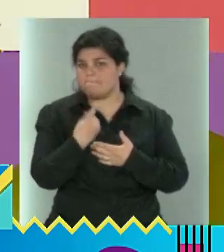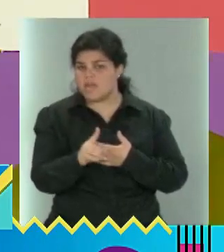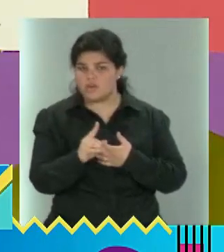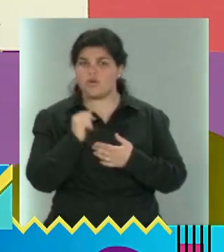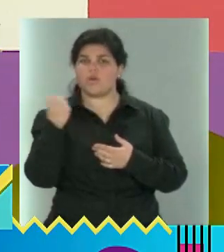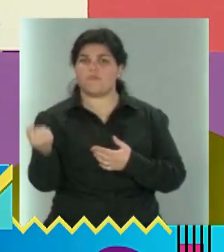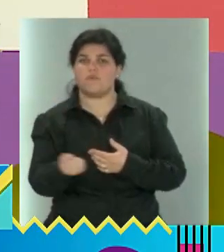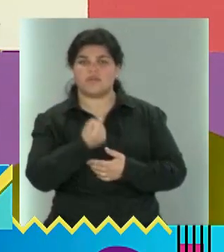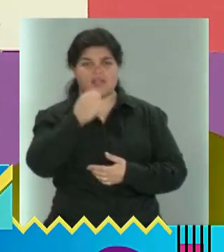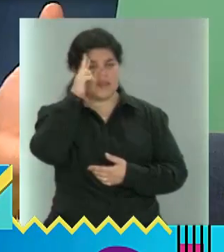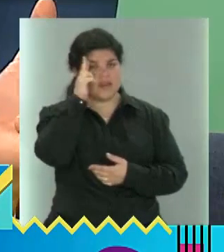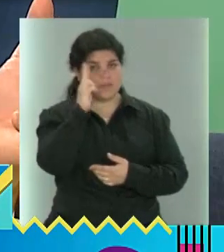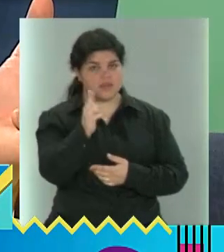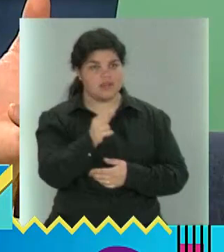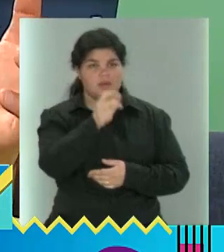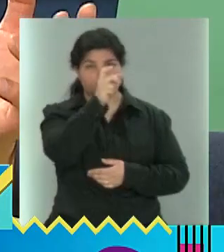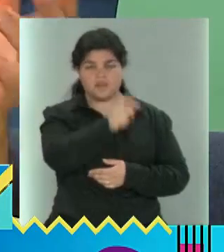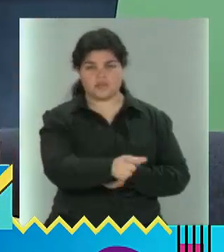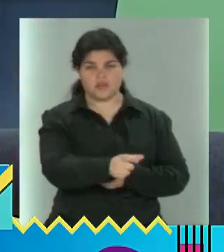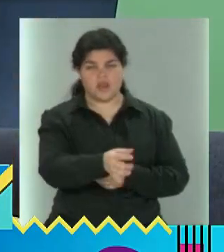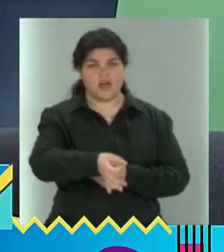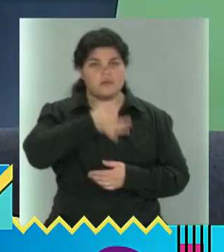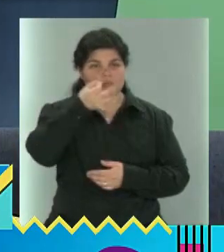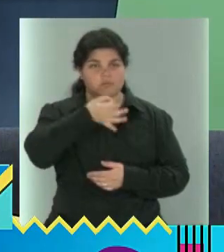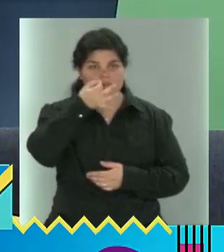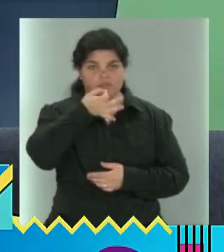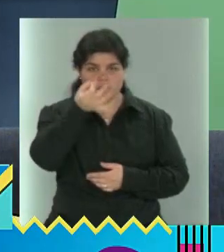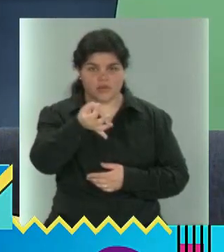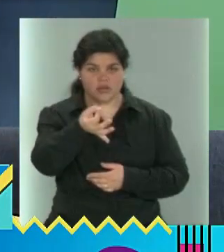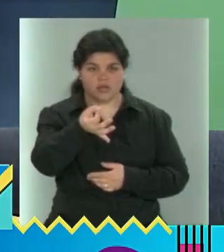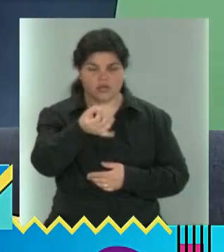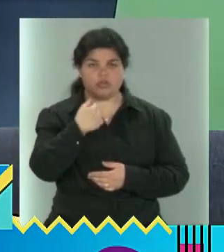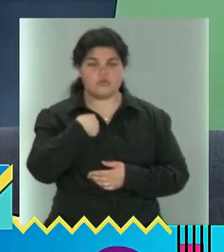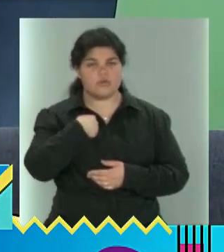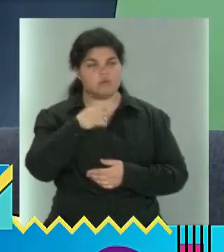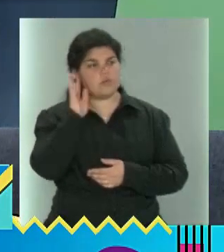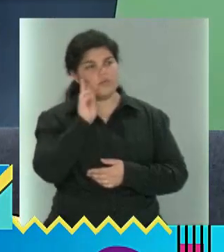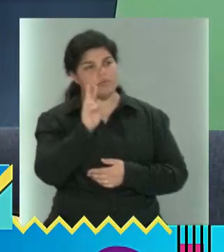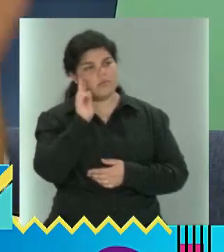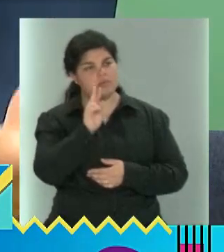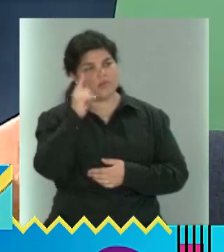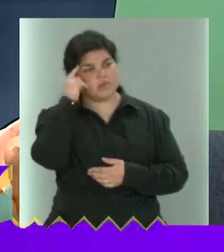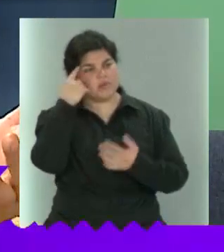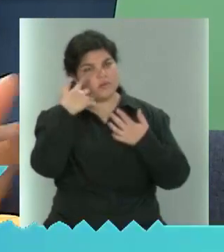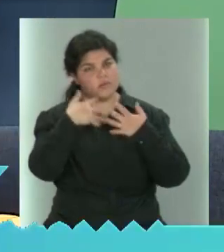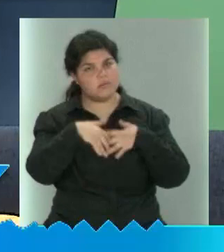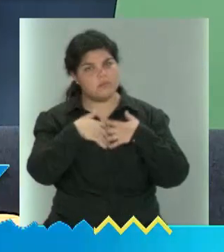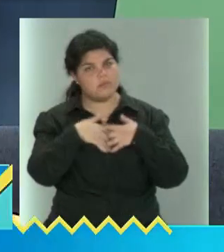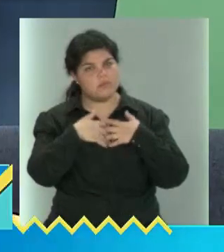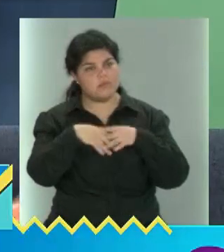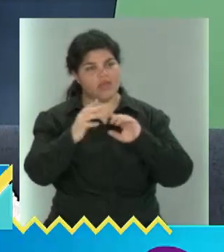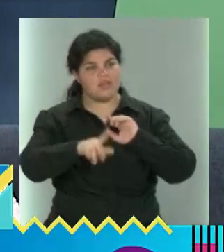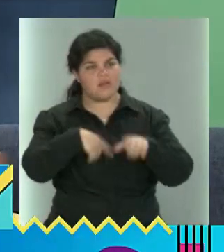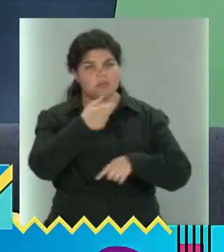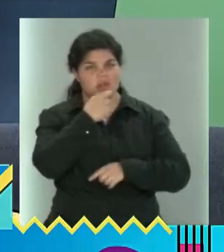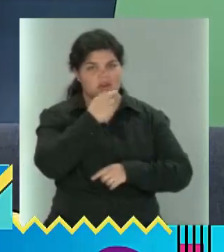a la persona que hay para que hable, para yo poder escuchar y razonar y poder contestar. Hoy